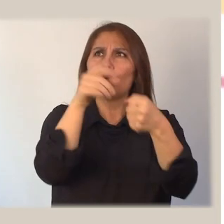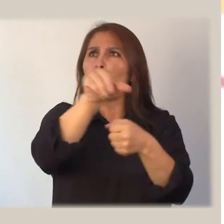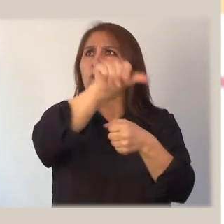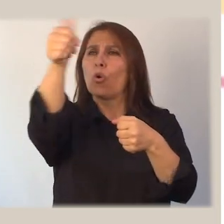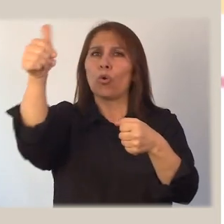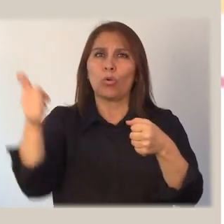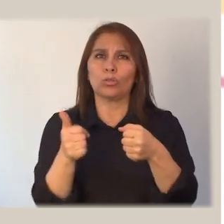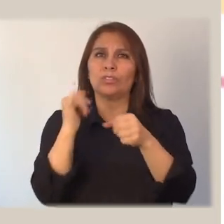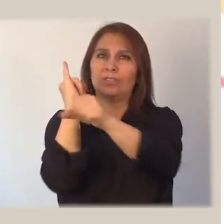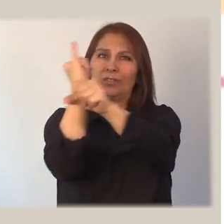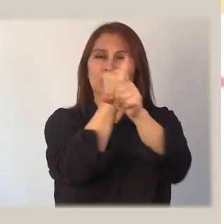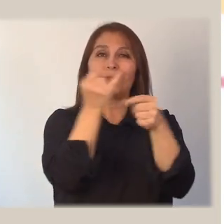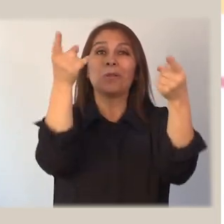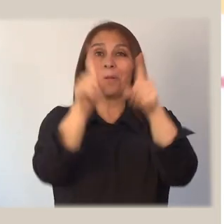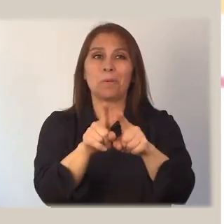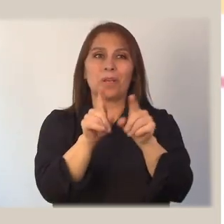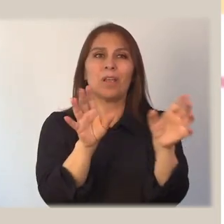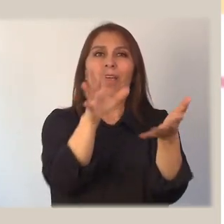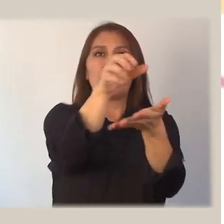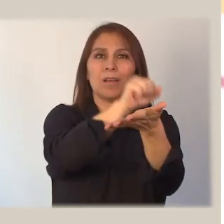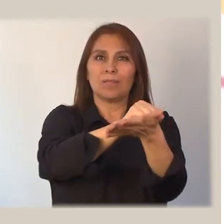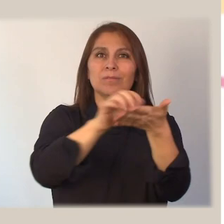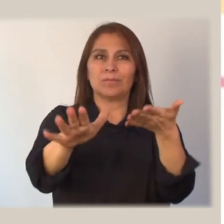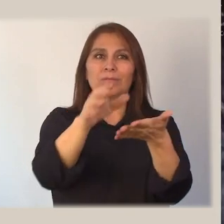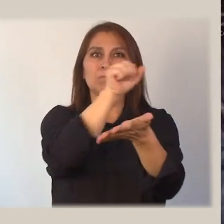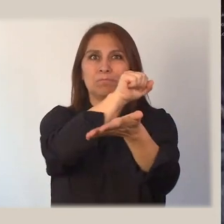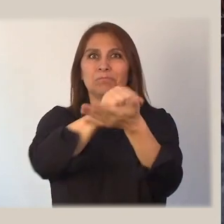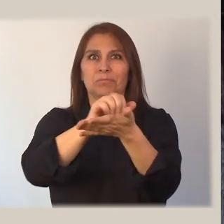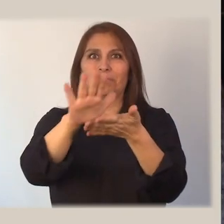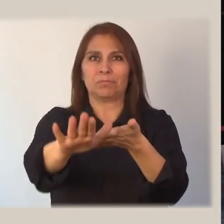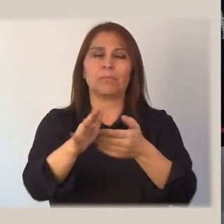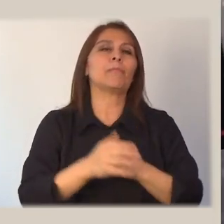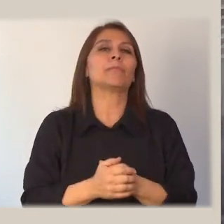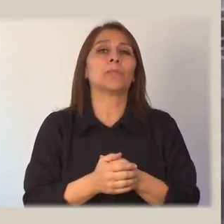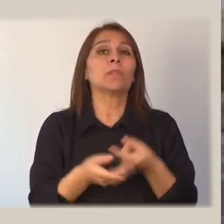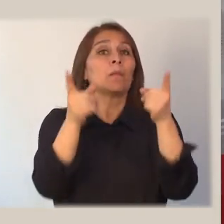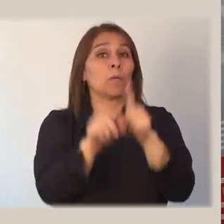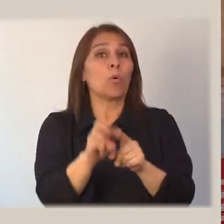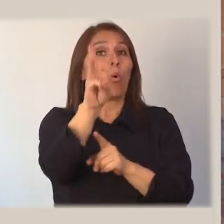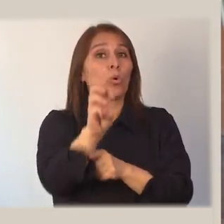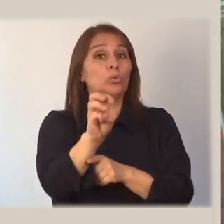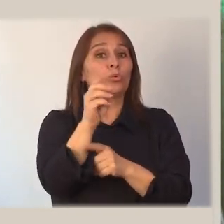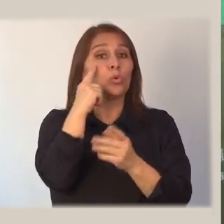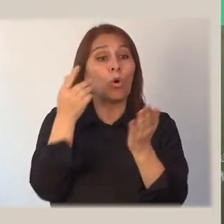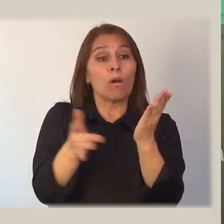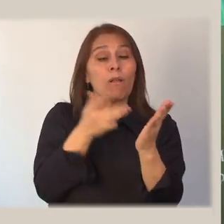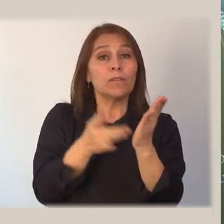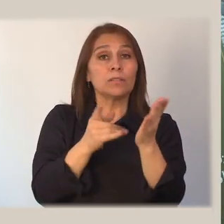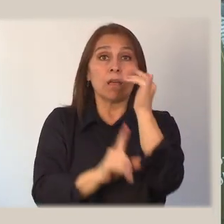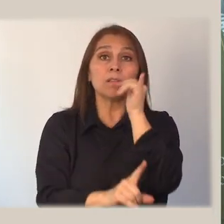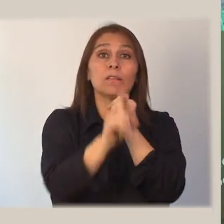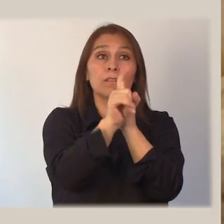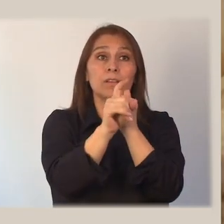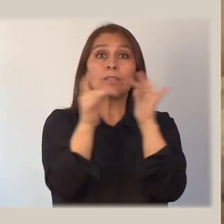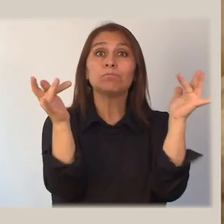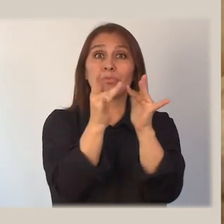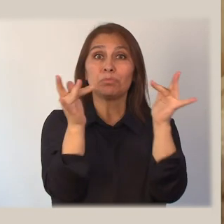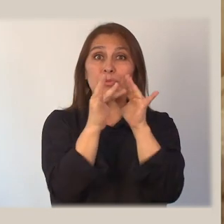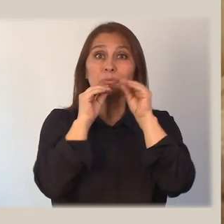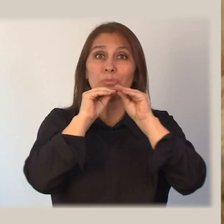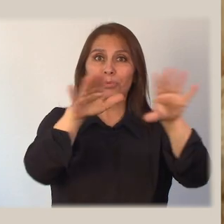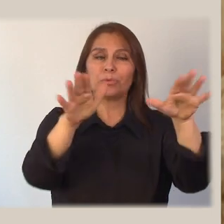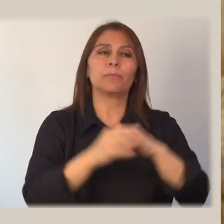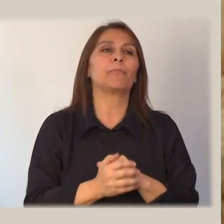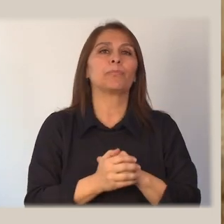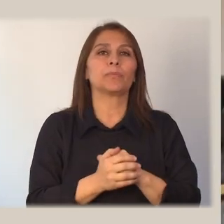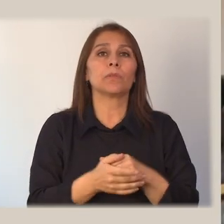resultado de convocatorias y alianzas con instituciones y editoriales pares. Se fortaleció la indexación nacional e internacional de las